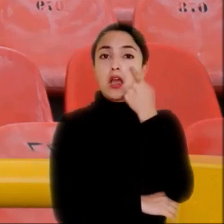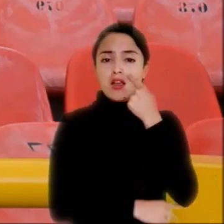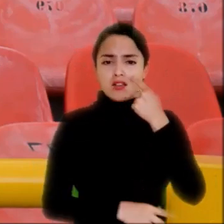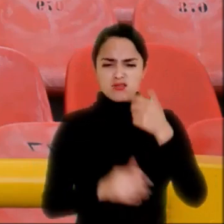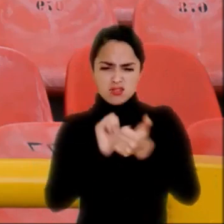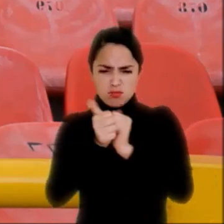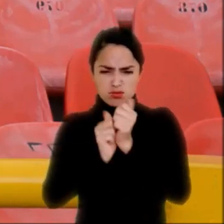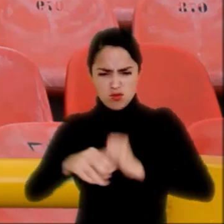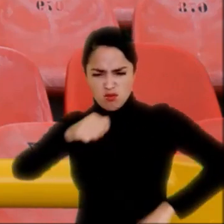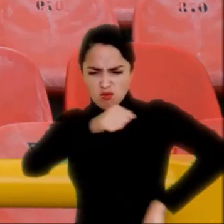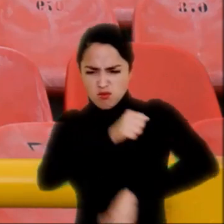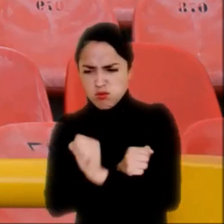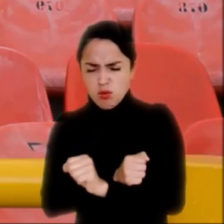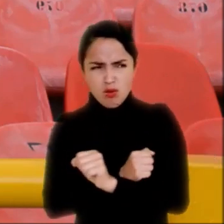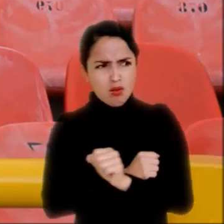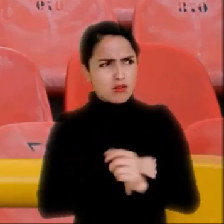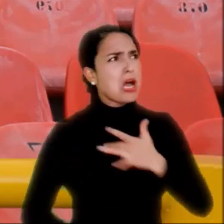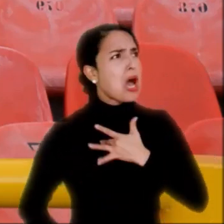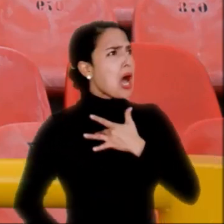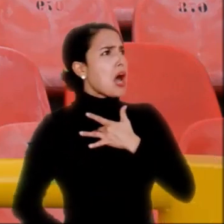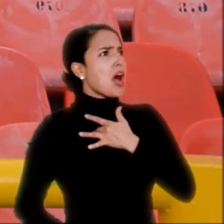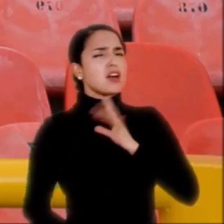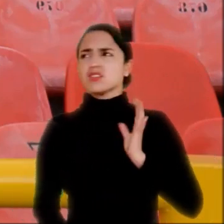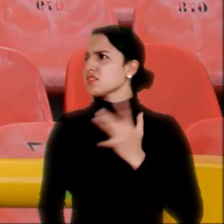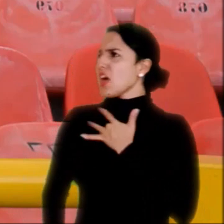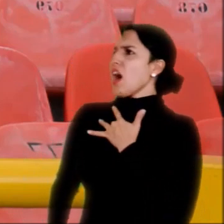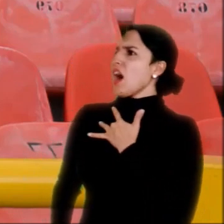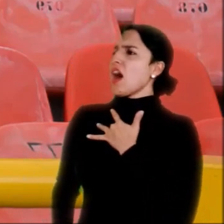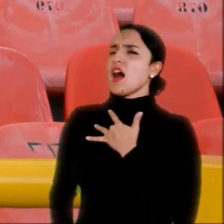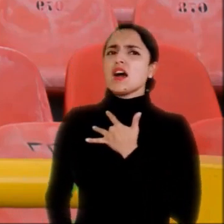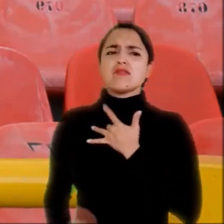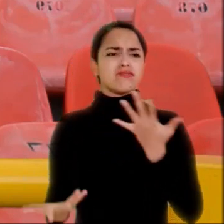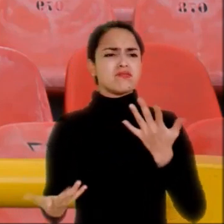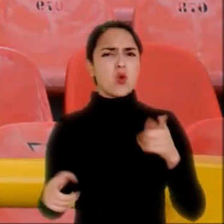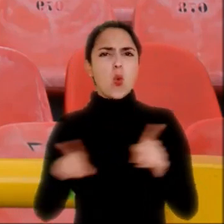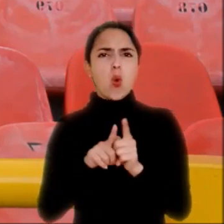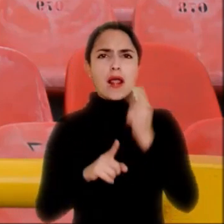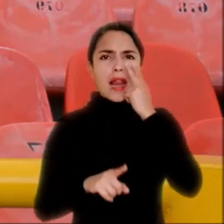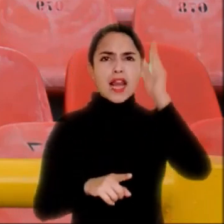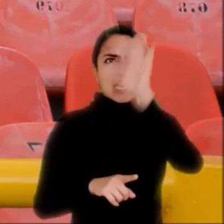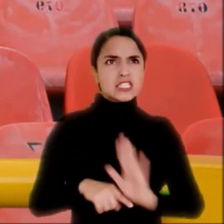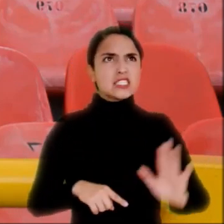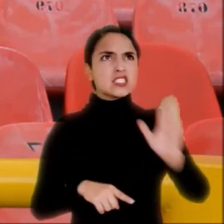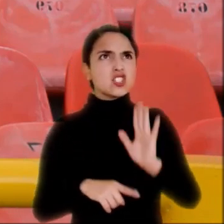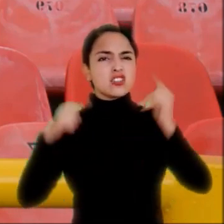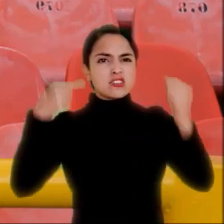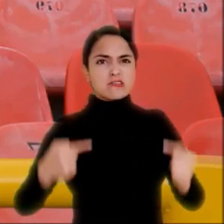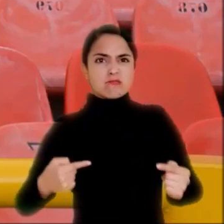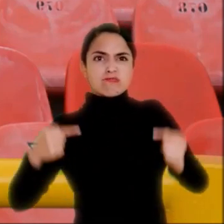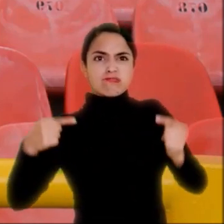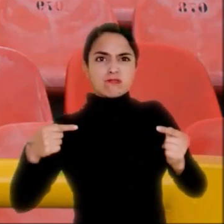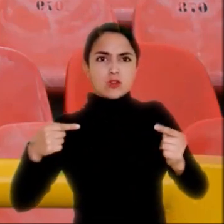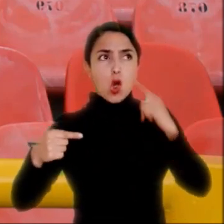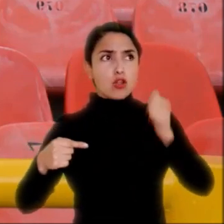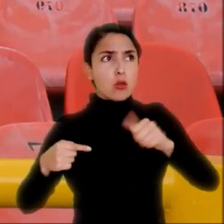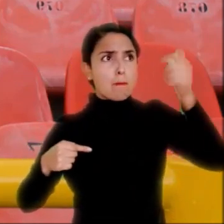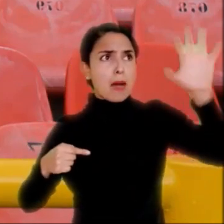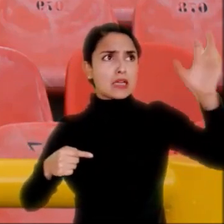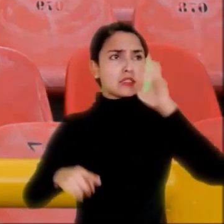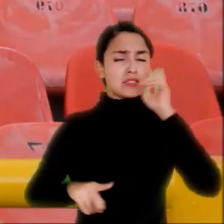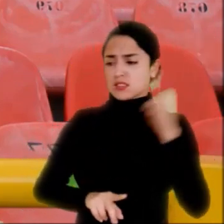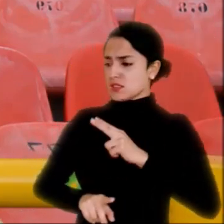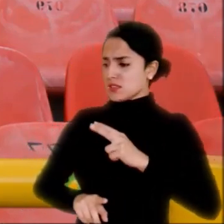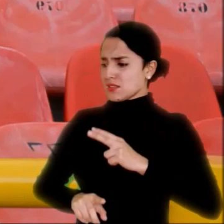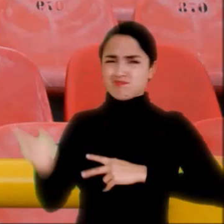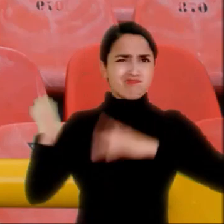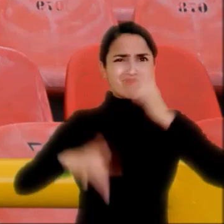y cada nación tiene su propio estilo de juego que le parece injusto a los extranjeros? ¿O qué